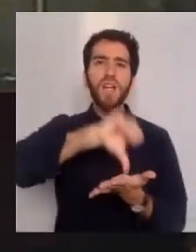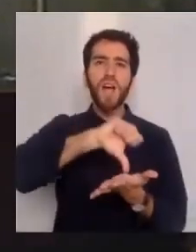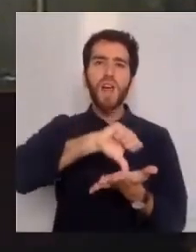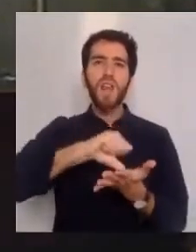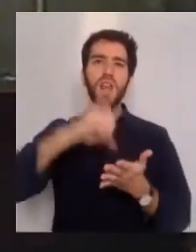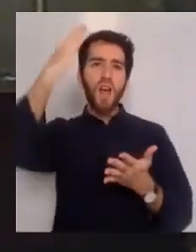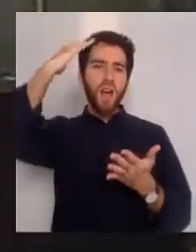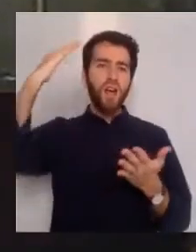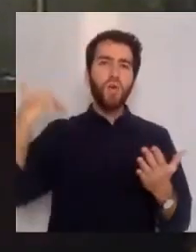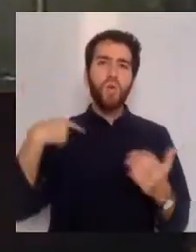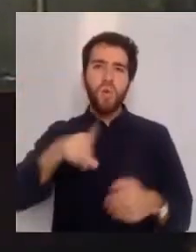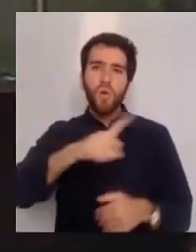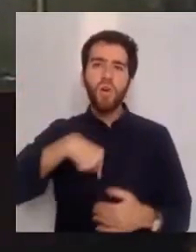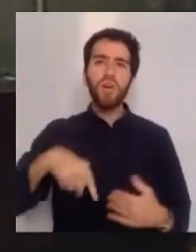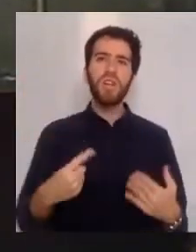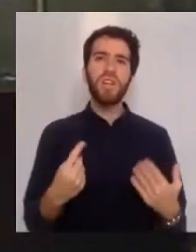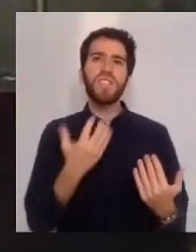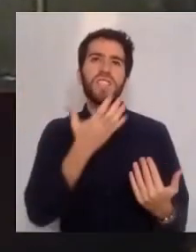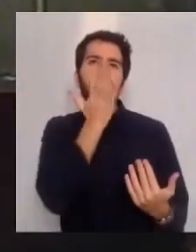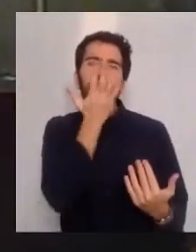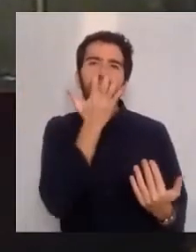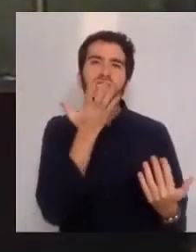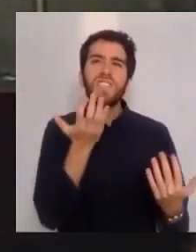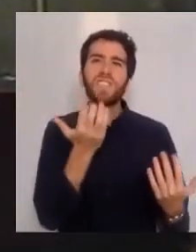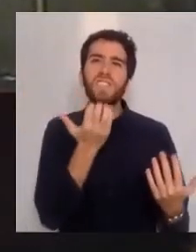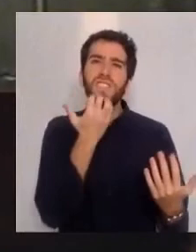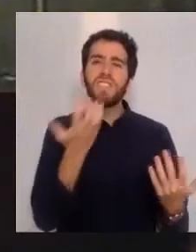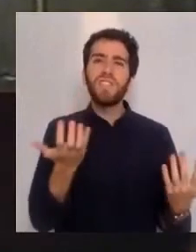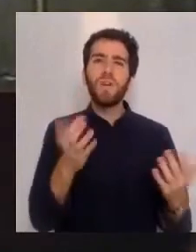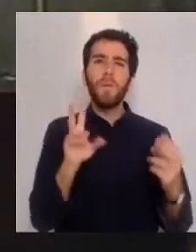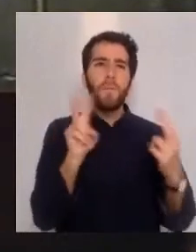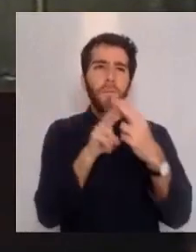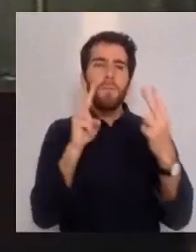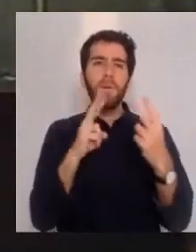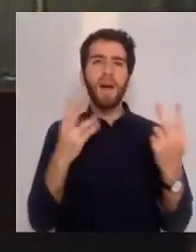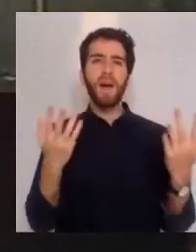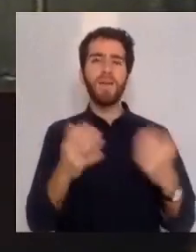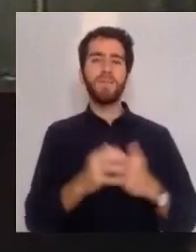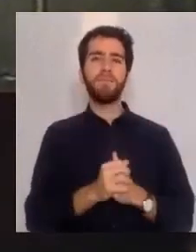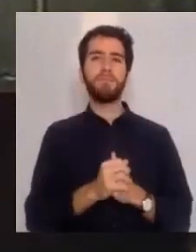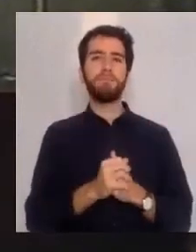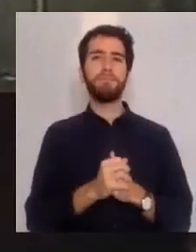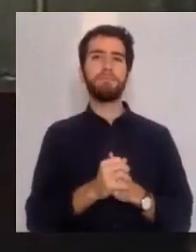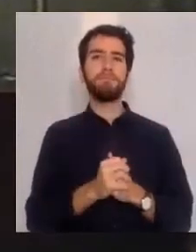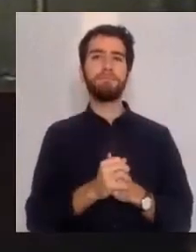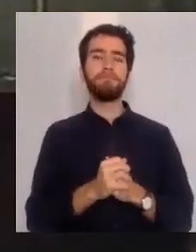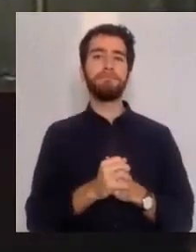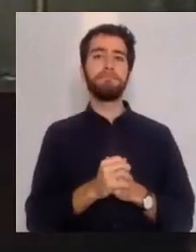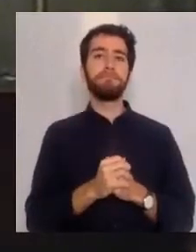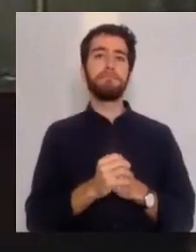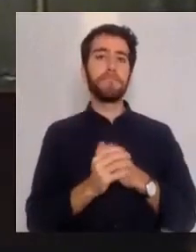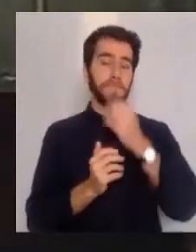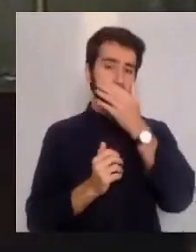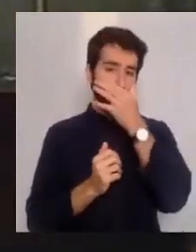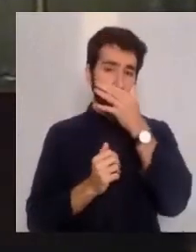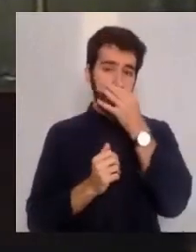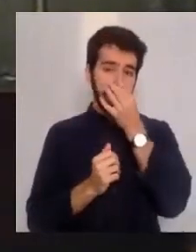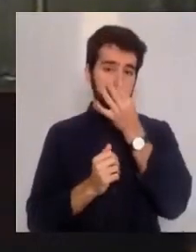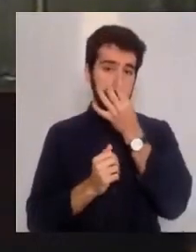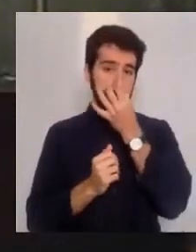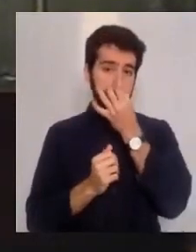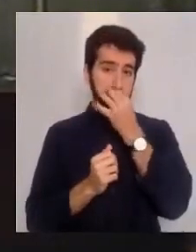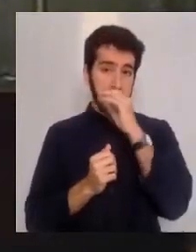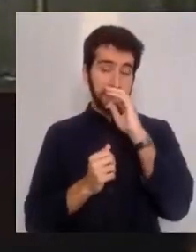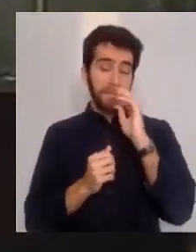pueblo? ¿Qué signos tenemos para reconocerlo? Quizás también sean estas las preguntas que muchos de